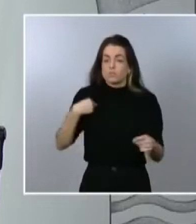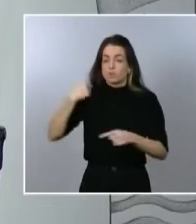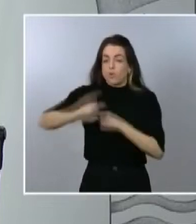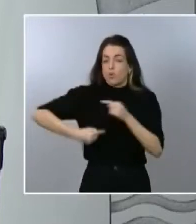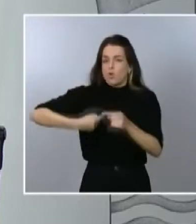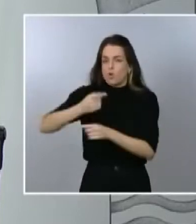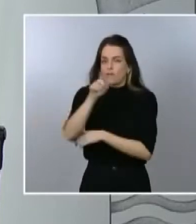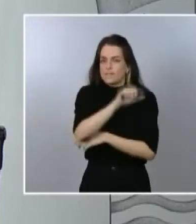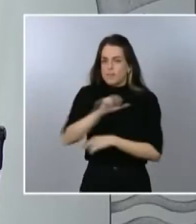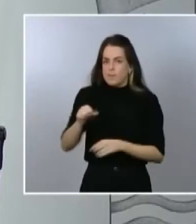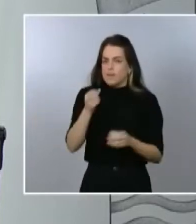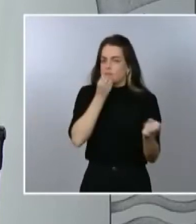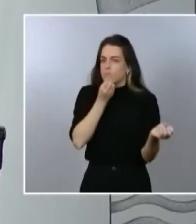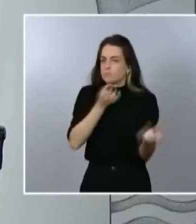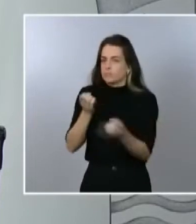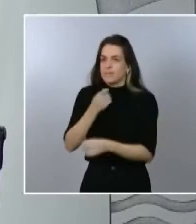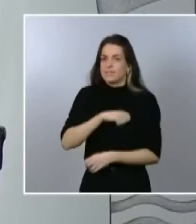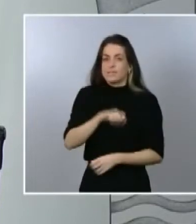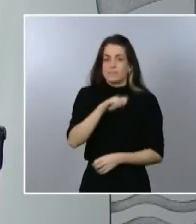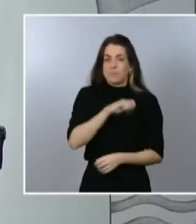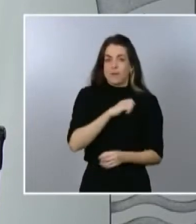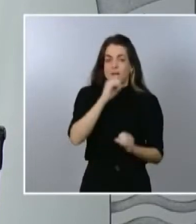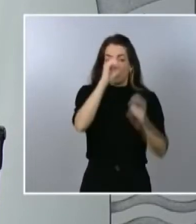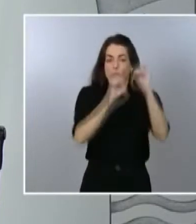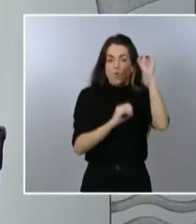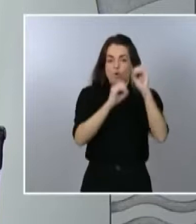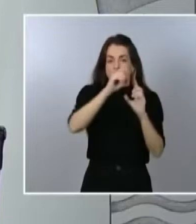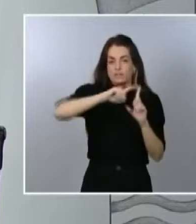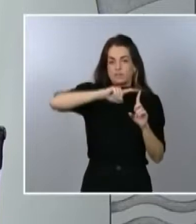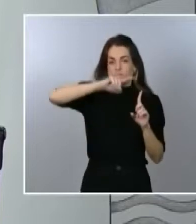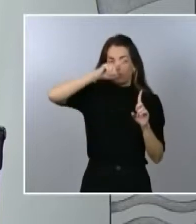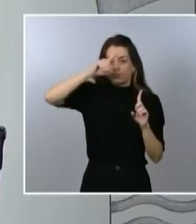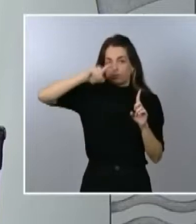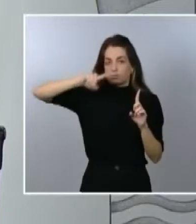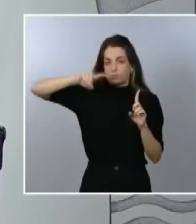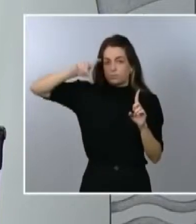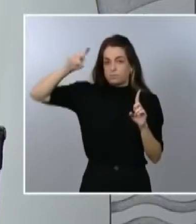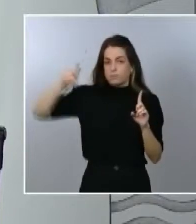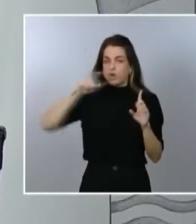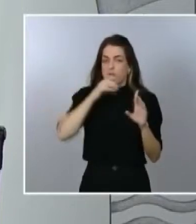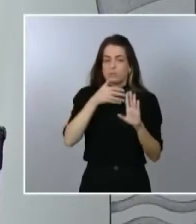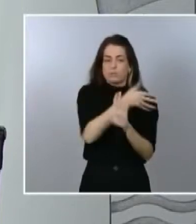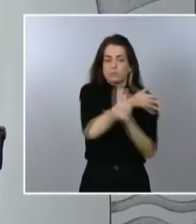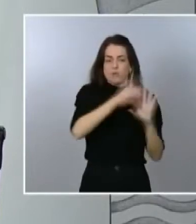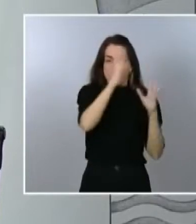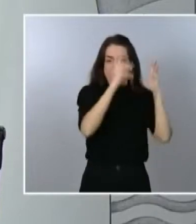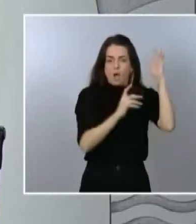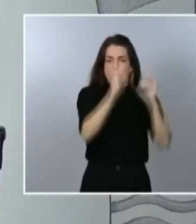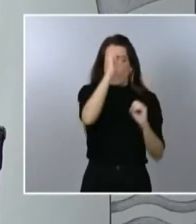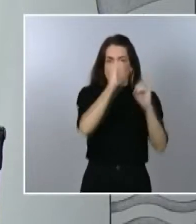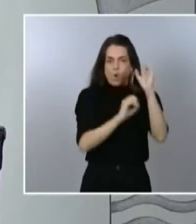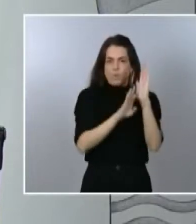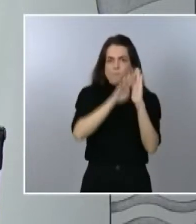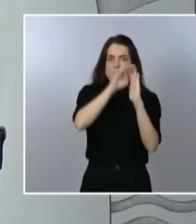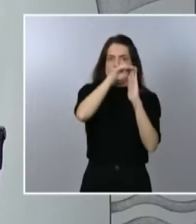En España la tendencia de la epidemia, la tendencia acumulada, está yendo a la baja gracias a las